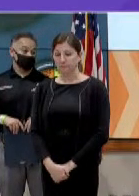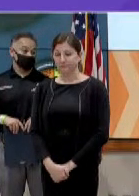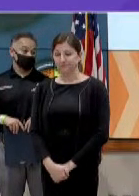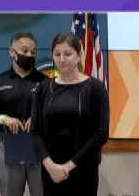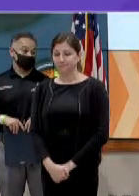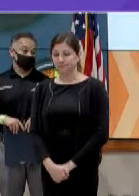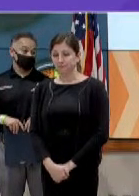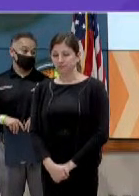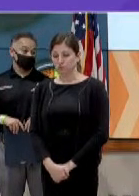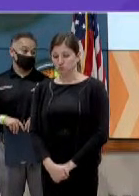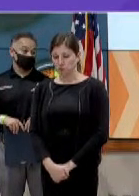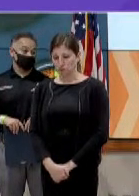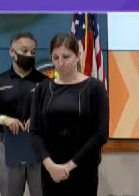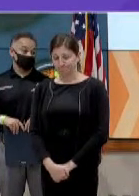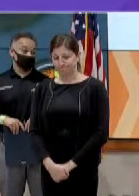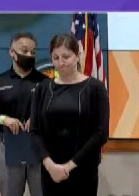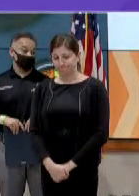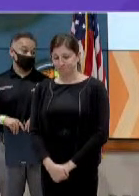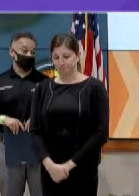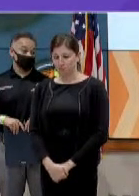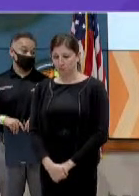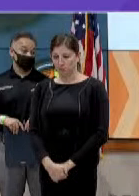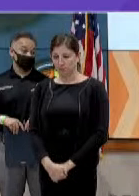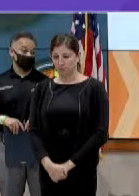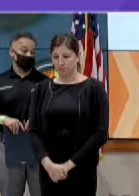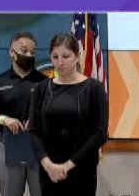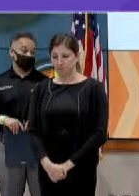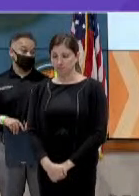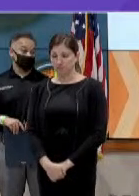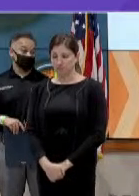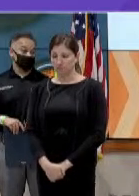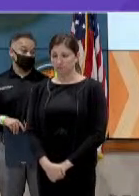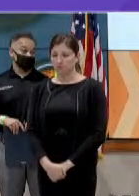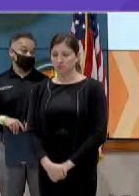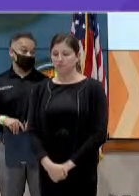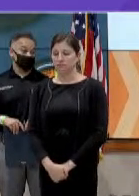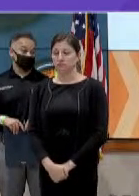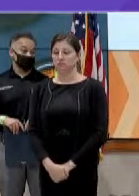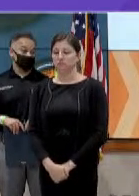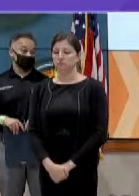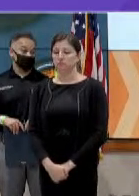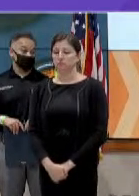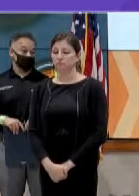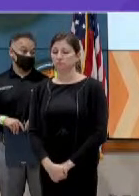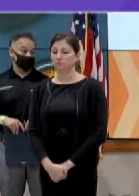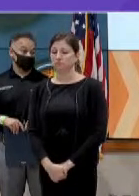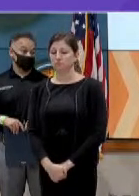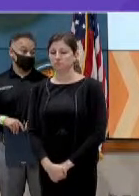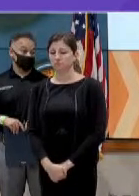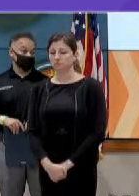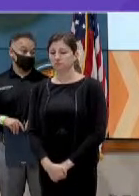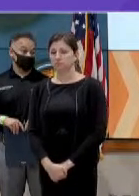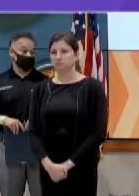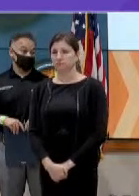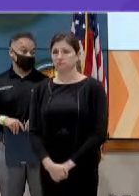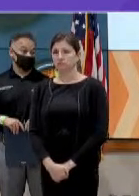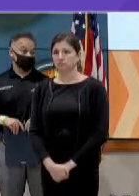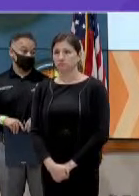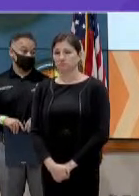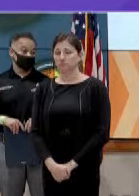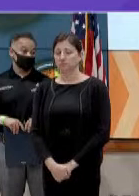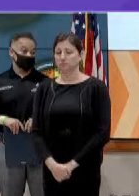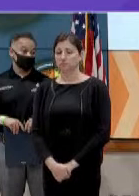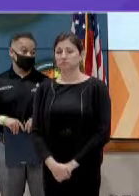también alrededor del mundo. Y la historia recordará si tomamos acción o no. Este es el momento de